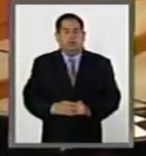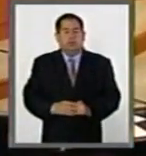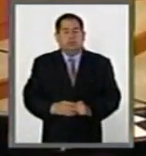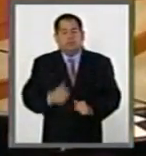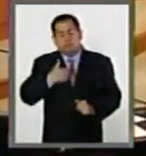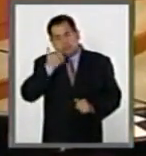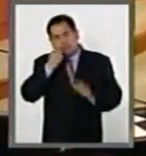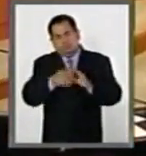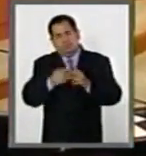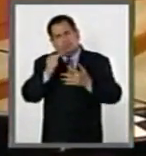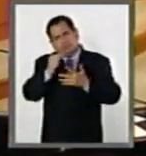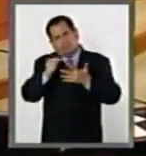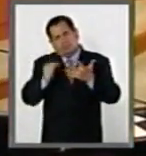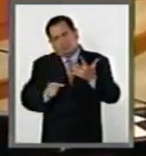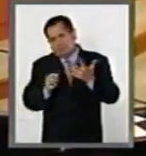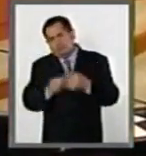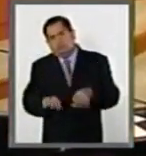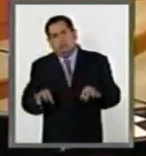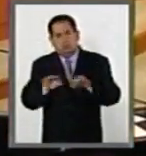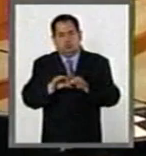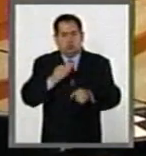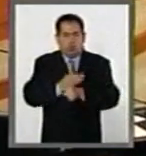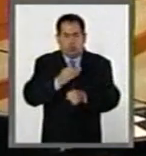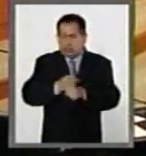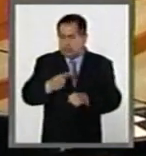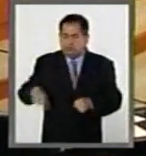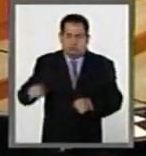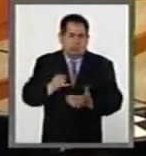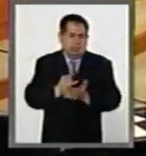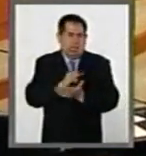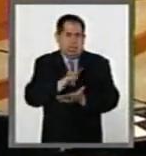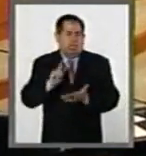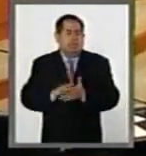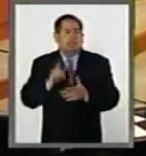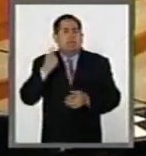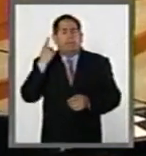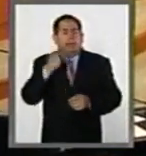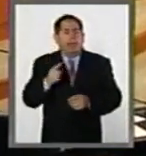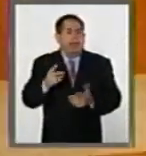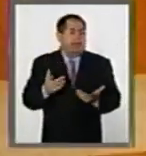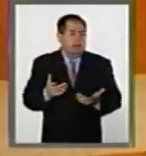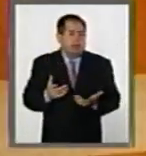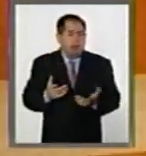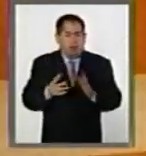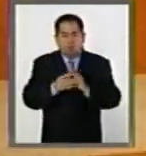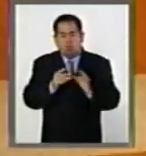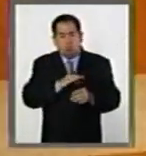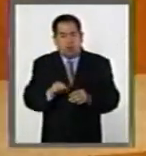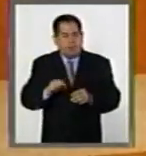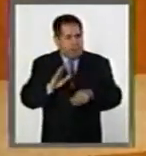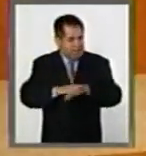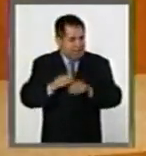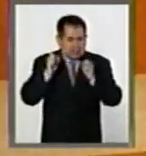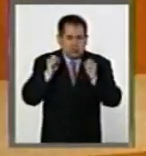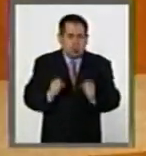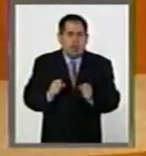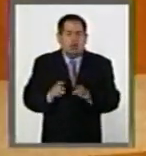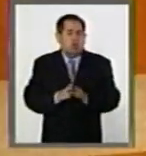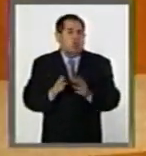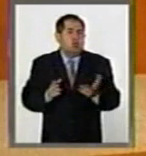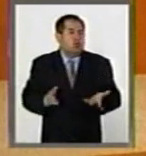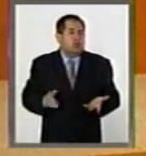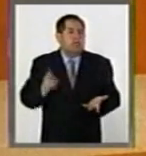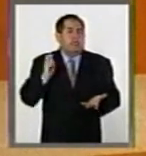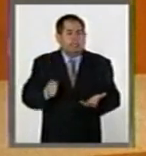Yo quiero enunciar la importancia de lo que hemos decidido en esta ley para que pueda garantizarse